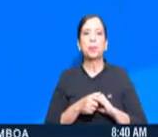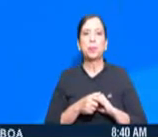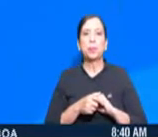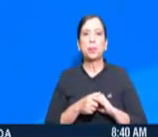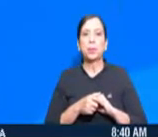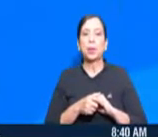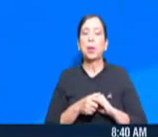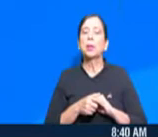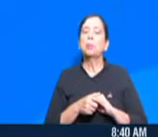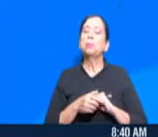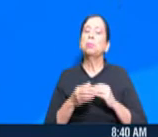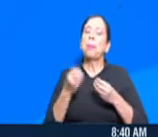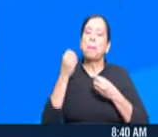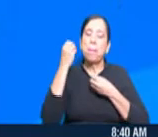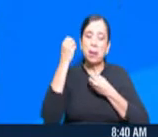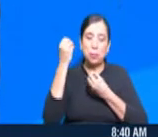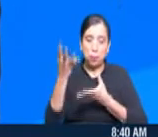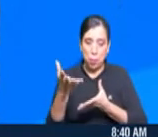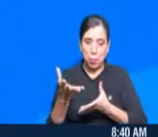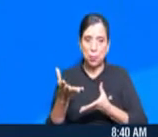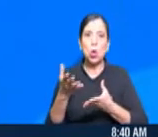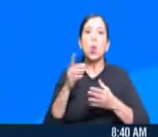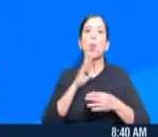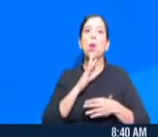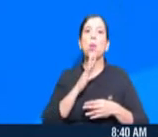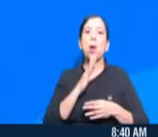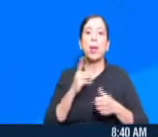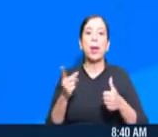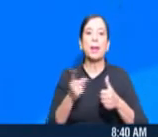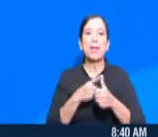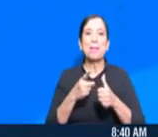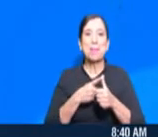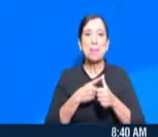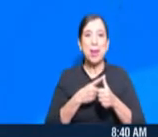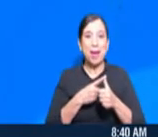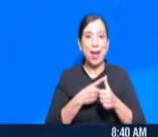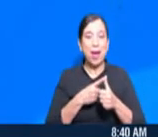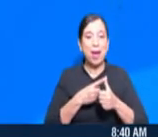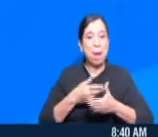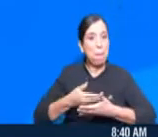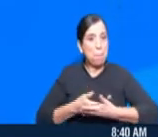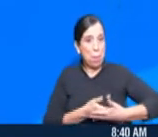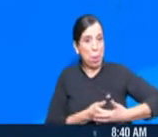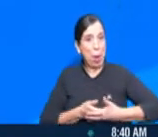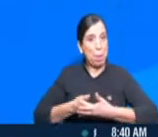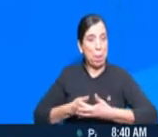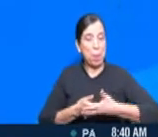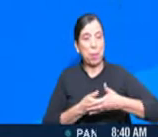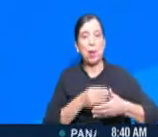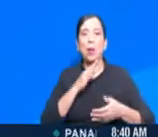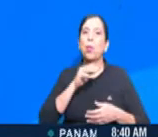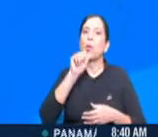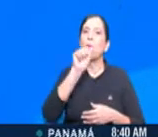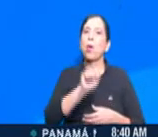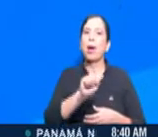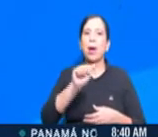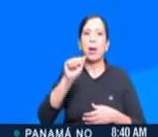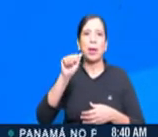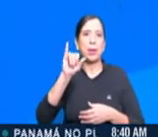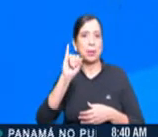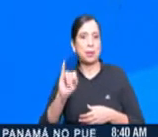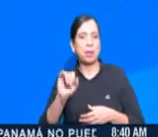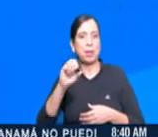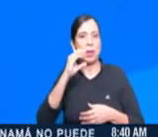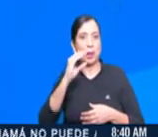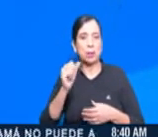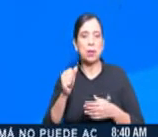Si tenemos más información, vamos a hablar en estos momentos de primera infancia. Precisamente estamos con Ana Isabel Castillo, Ella